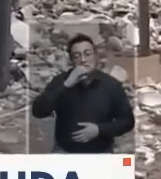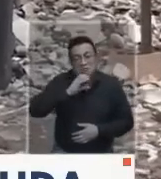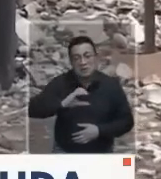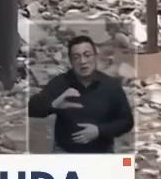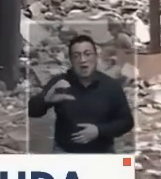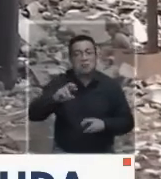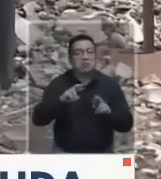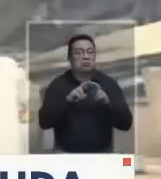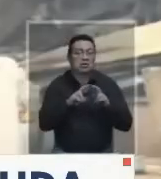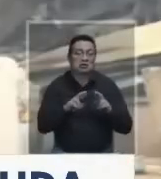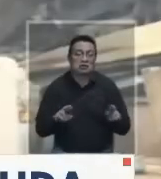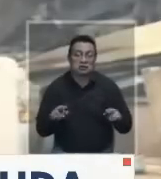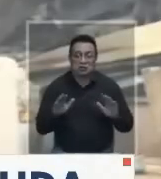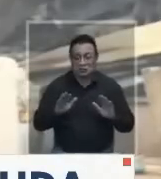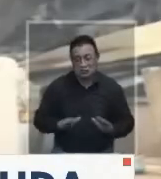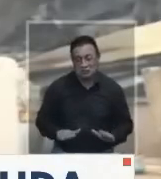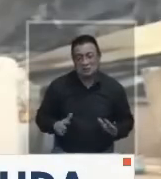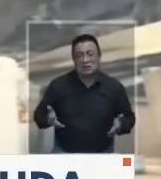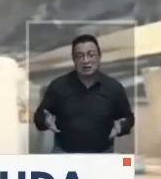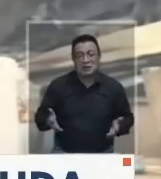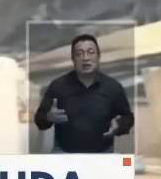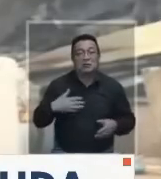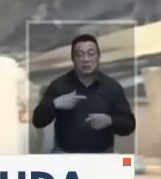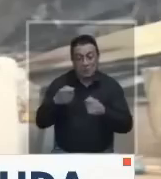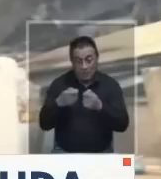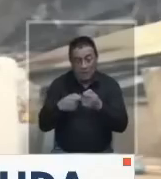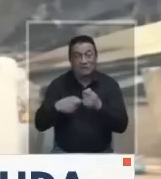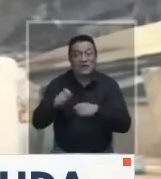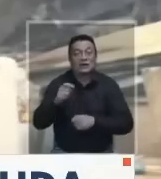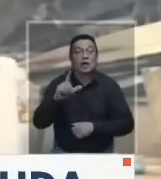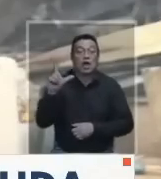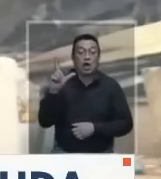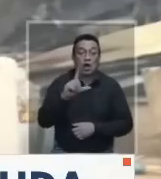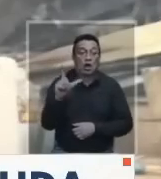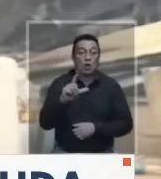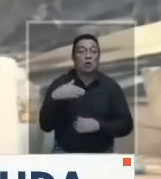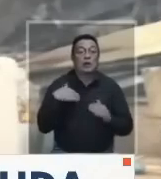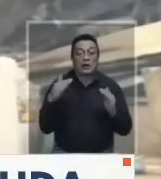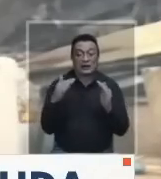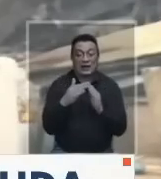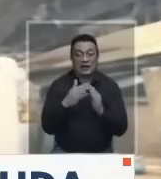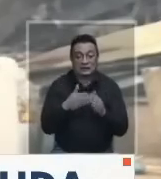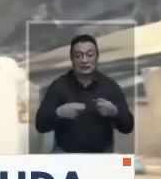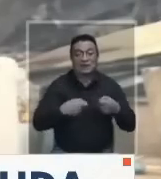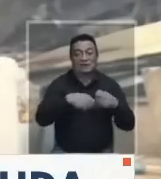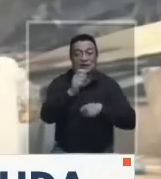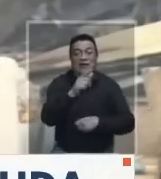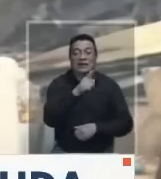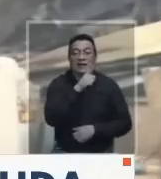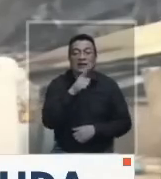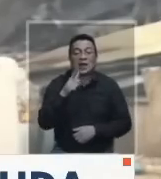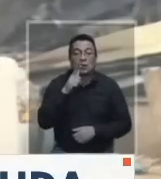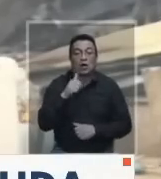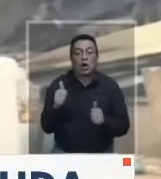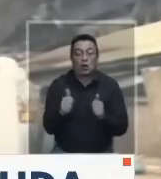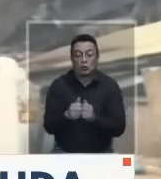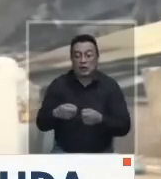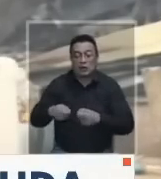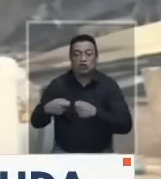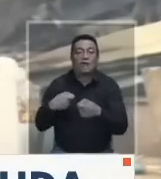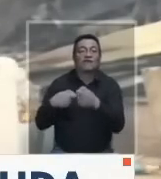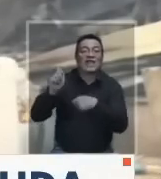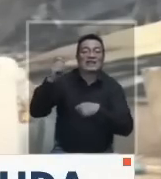estar tranquila y había vendido el lunes habían llegado mi casita ya en Santa Juana conjunto con mi negocio